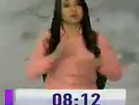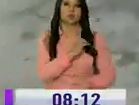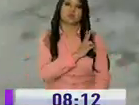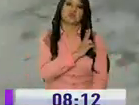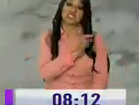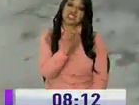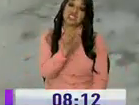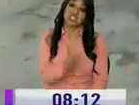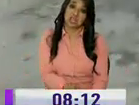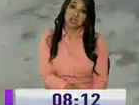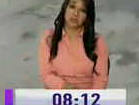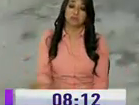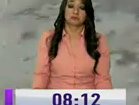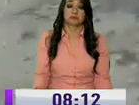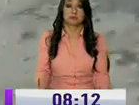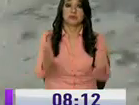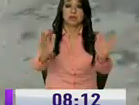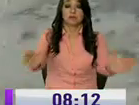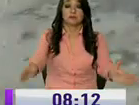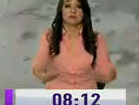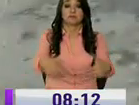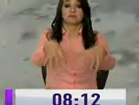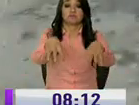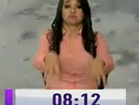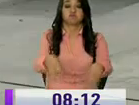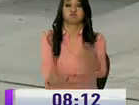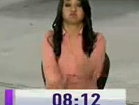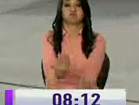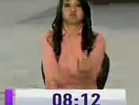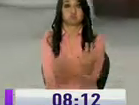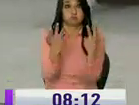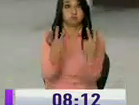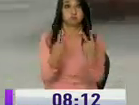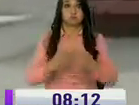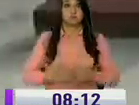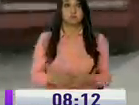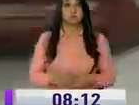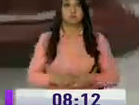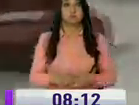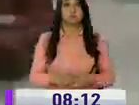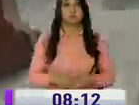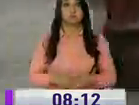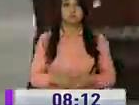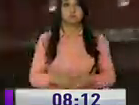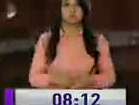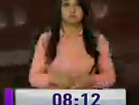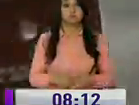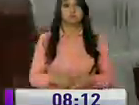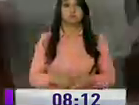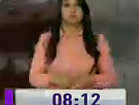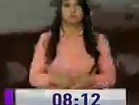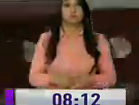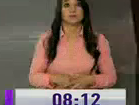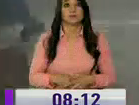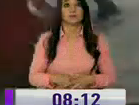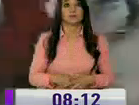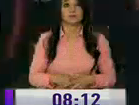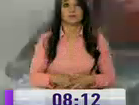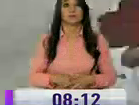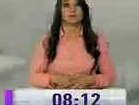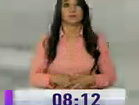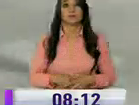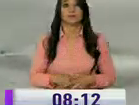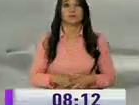universitarios que están bloqueando la vía. Lamentablemente, miren ustedes, ahí estamos viéndolos. Miren, todo este, miren cómo lo están